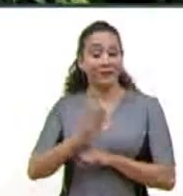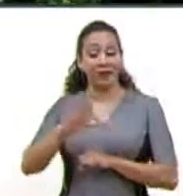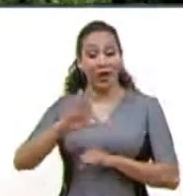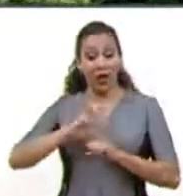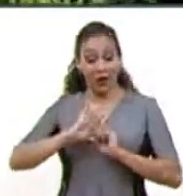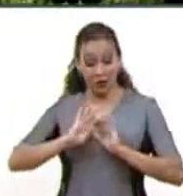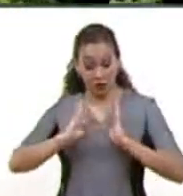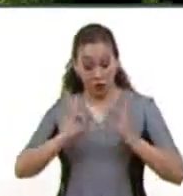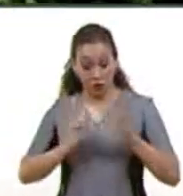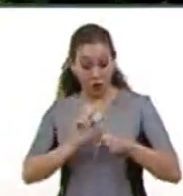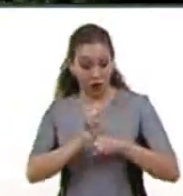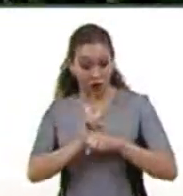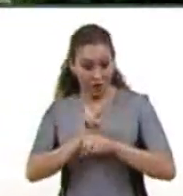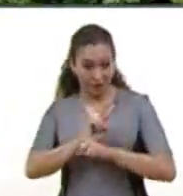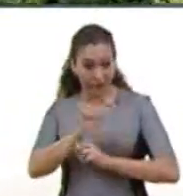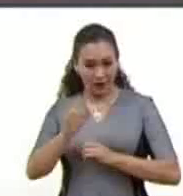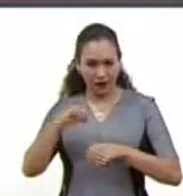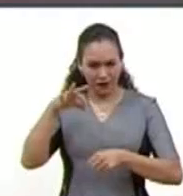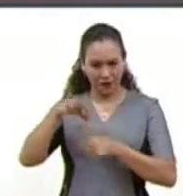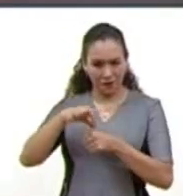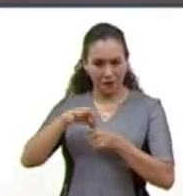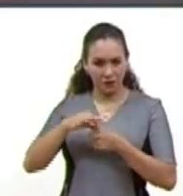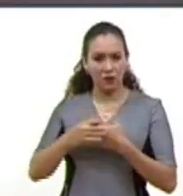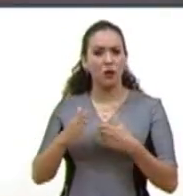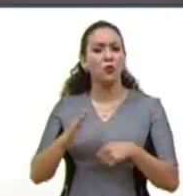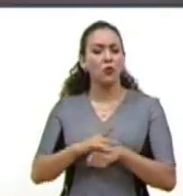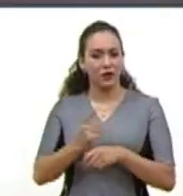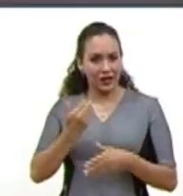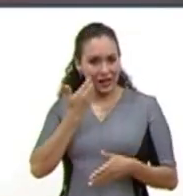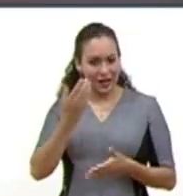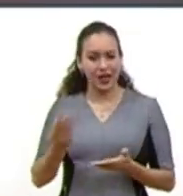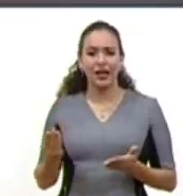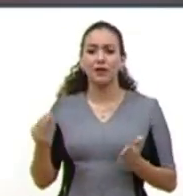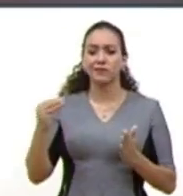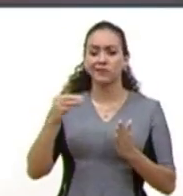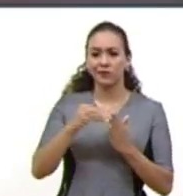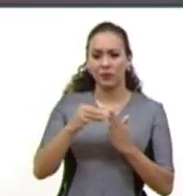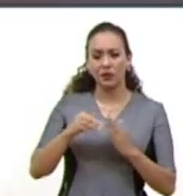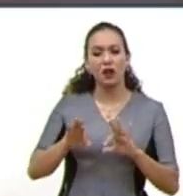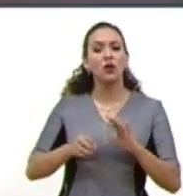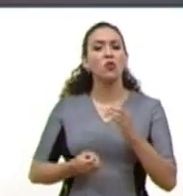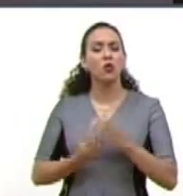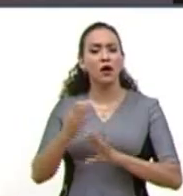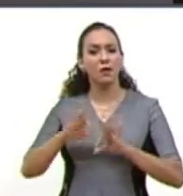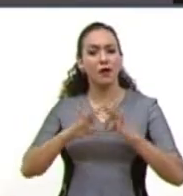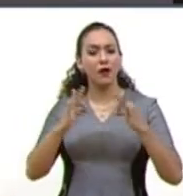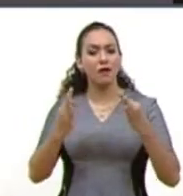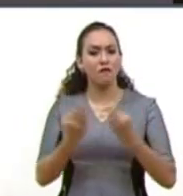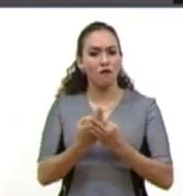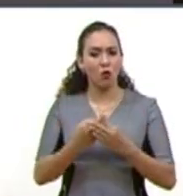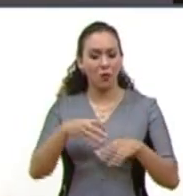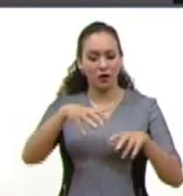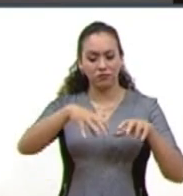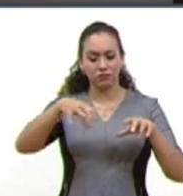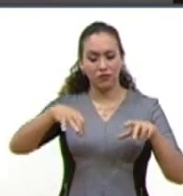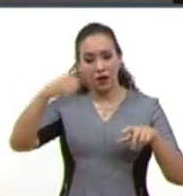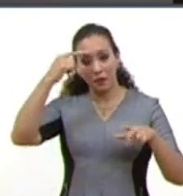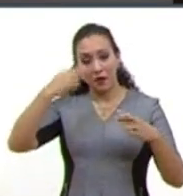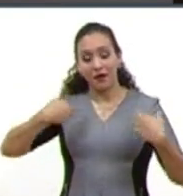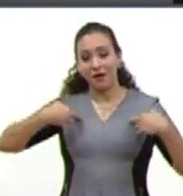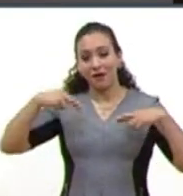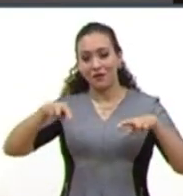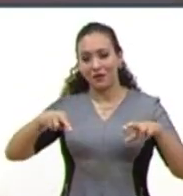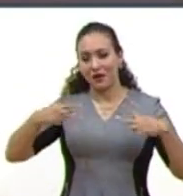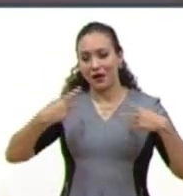la propuesta de acuerdo relativa a la debida aplicación de la fórmula de asignación de curules y escaños de representación proporcional en